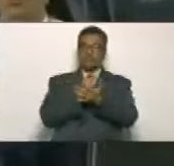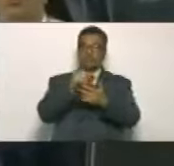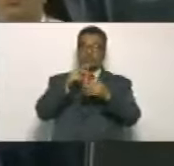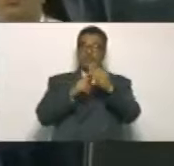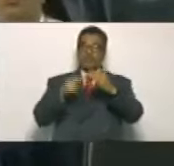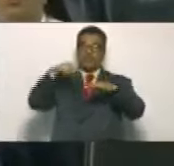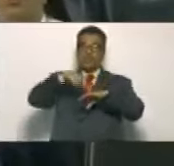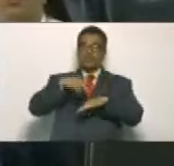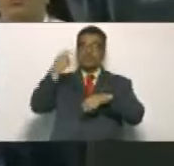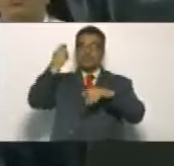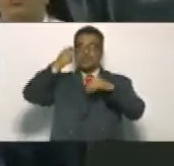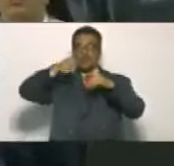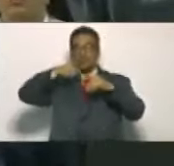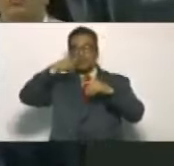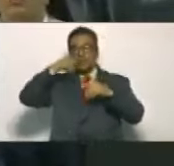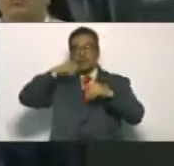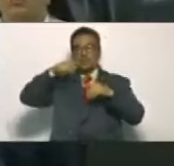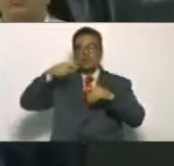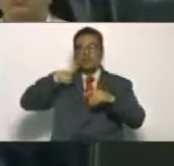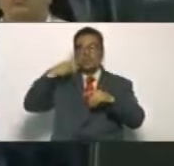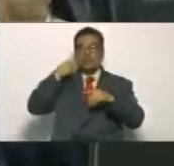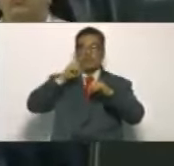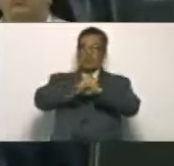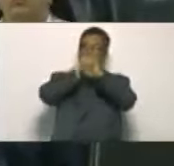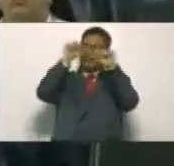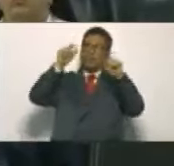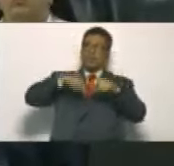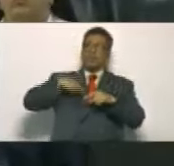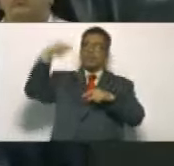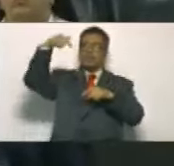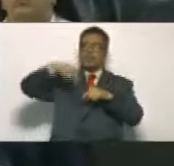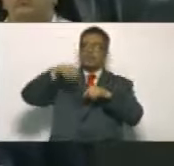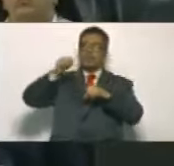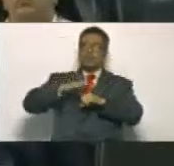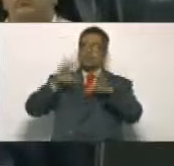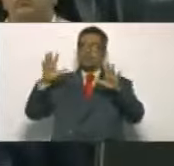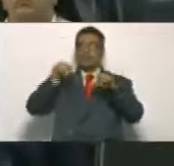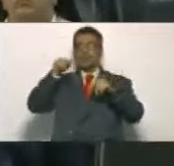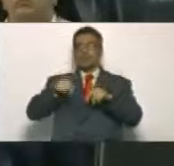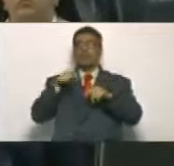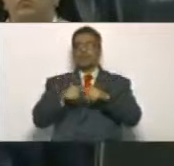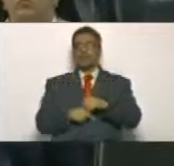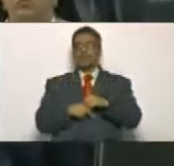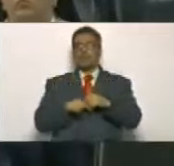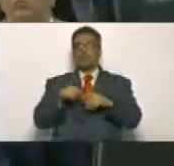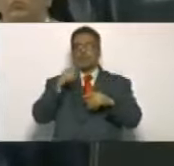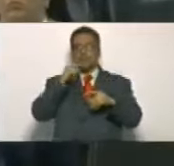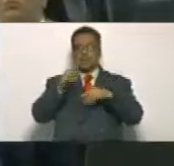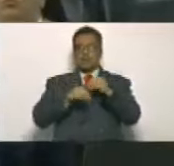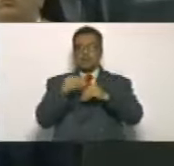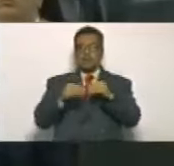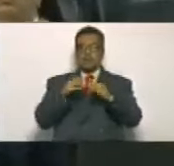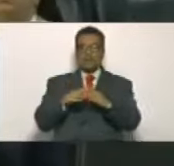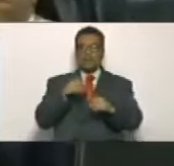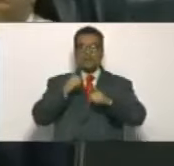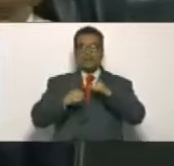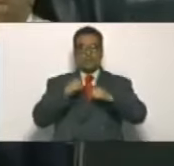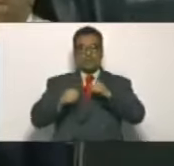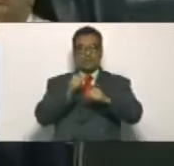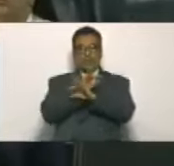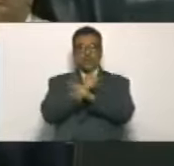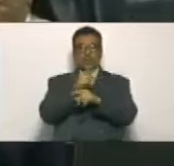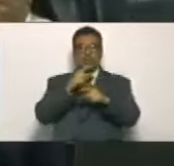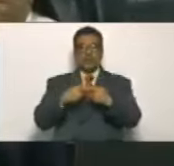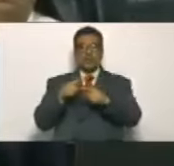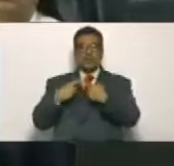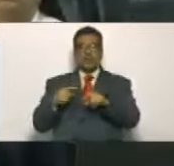se levanta, cepillarse los dientes, tiene que ver para el cielo para ver si le va a caer un misil. Eso es cuando los niños van a correr para jugar